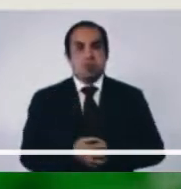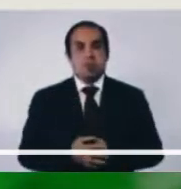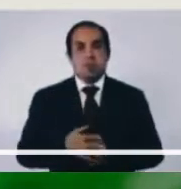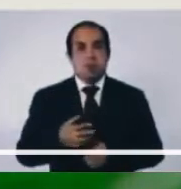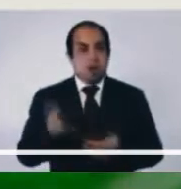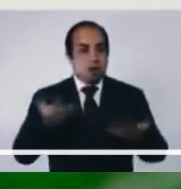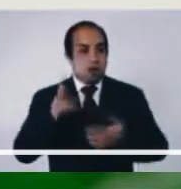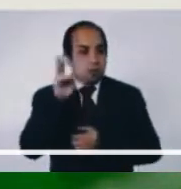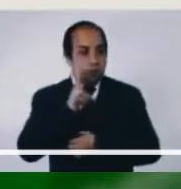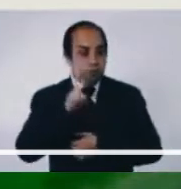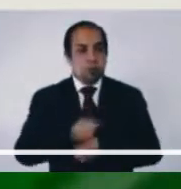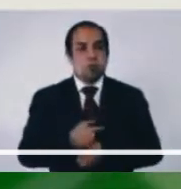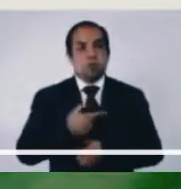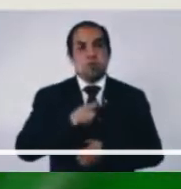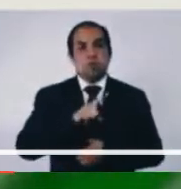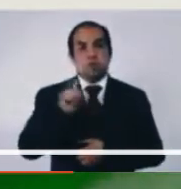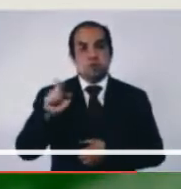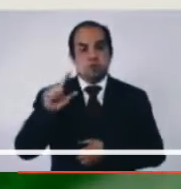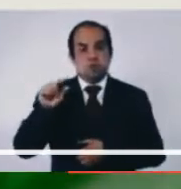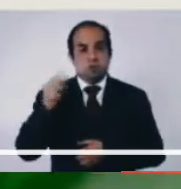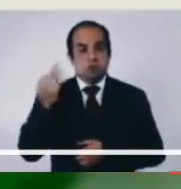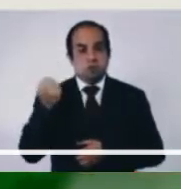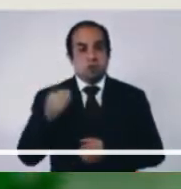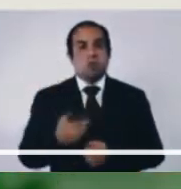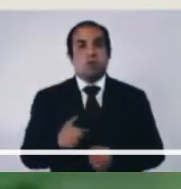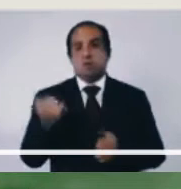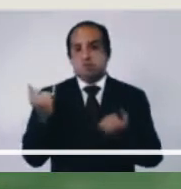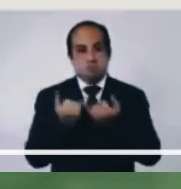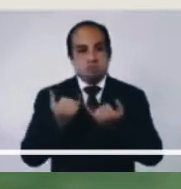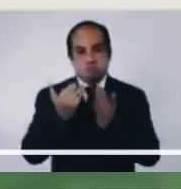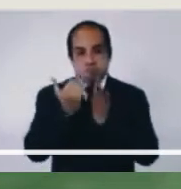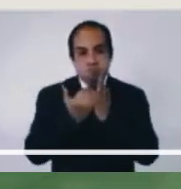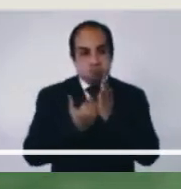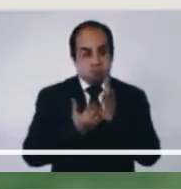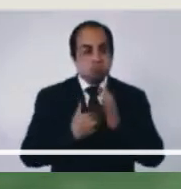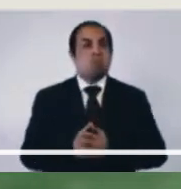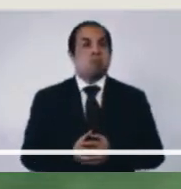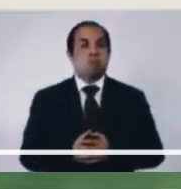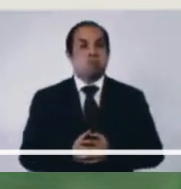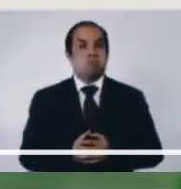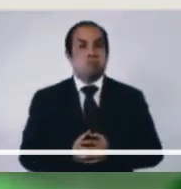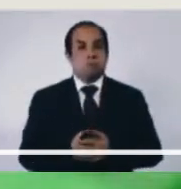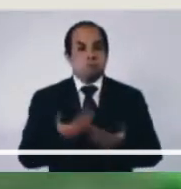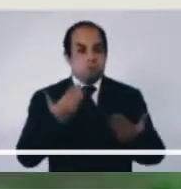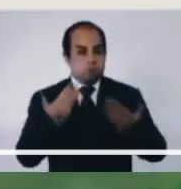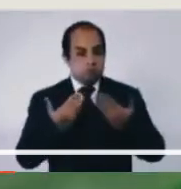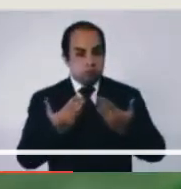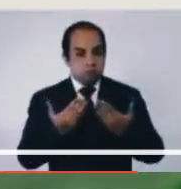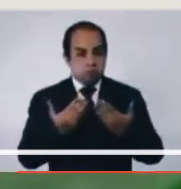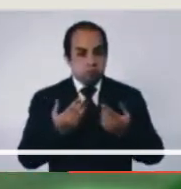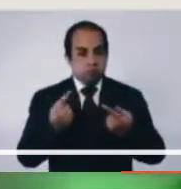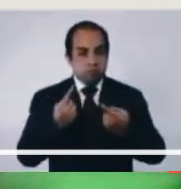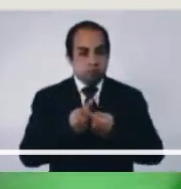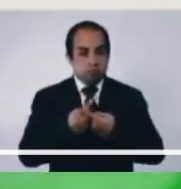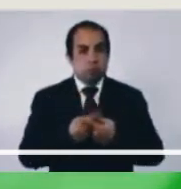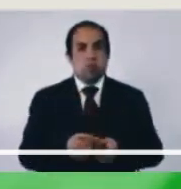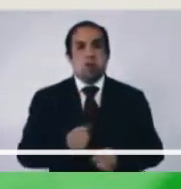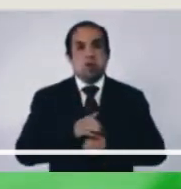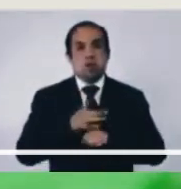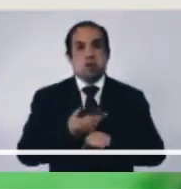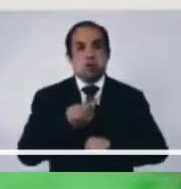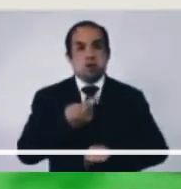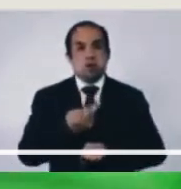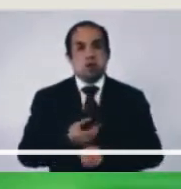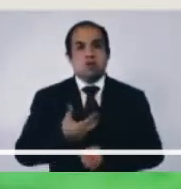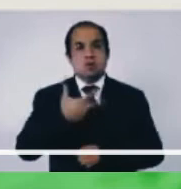prueba, 179, también continúa la tendencia a la baja y contrasta con el número máximo de